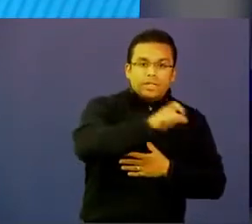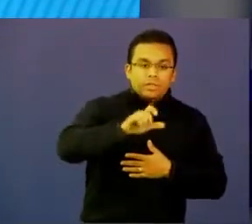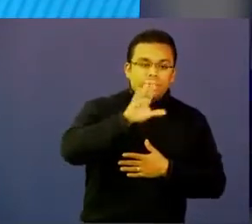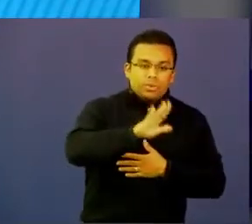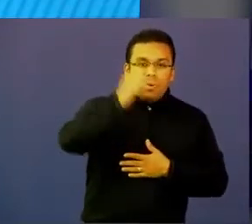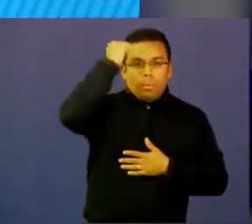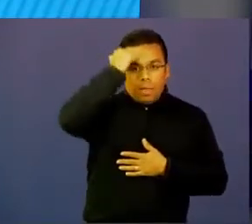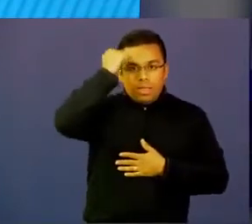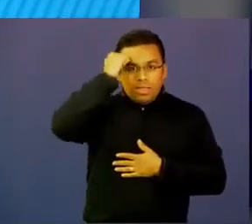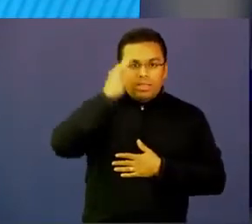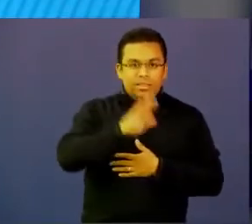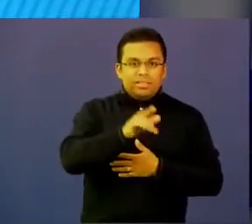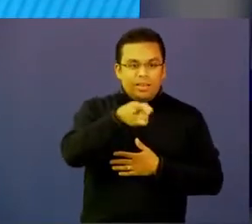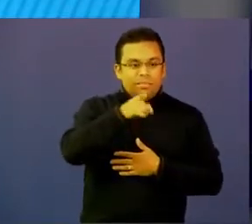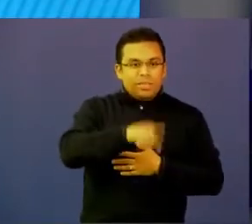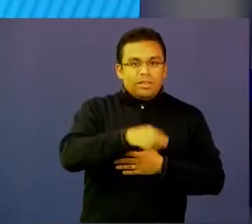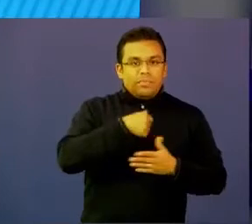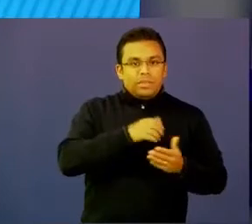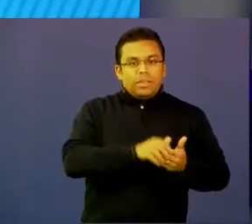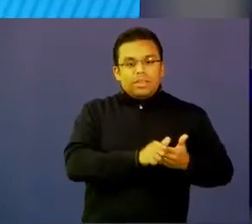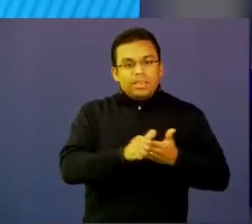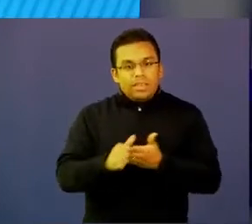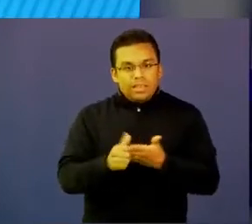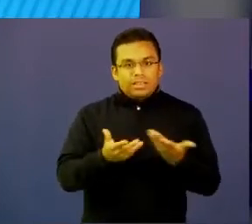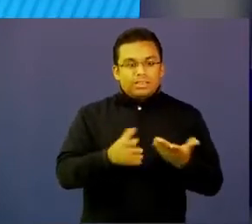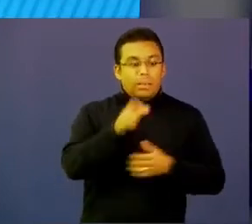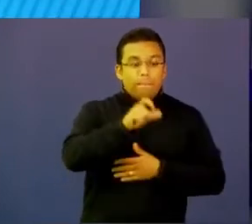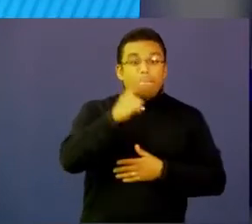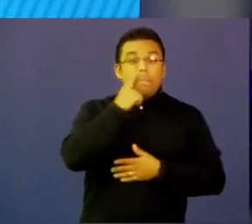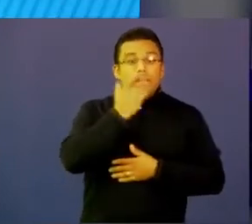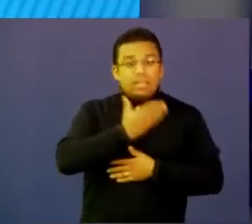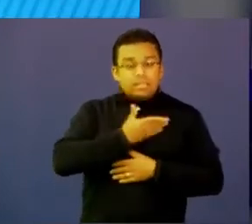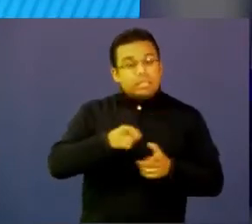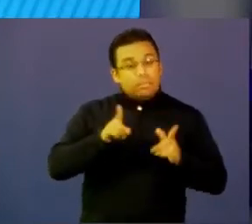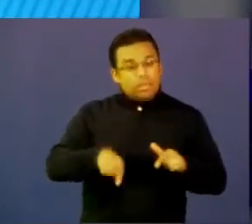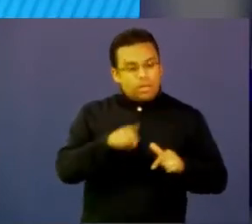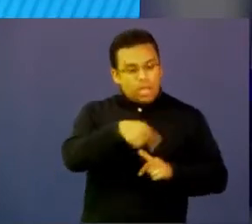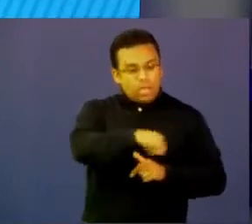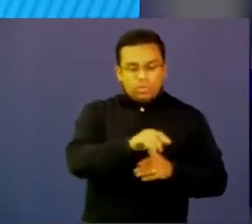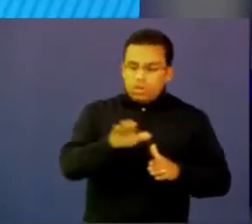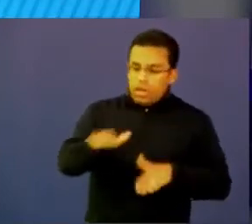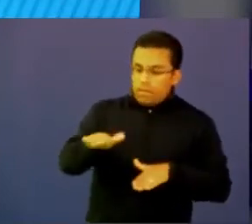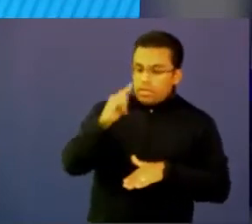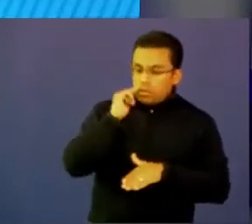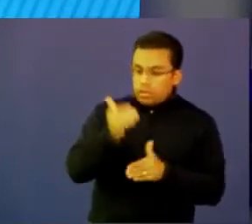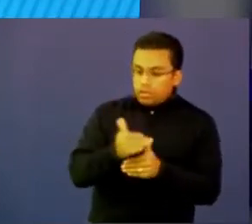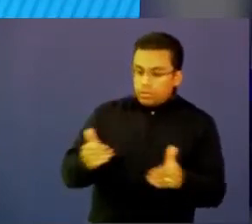civil, de nosotros como Estado y de los padres de familia, para orientar a los niños, a los jóvenes, en